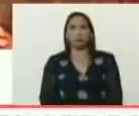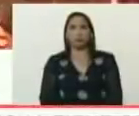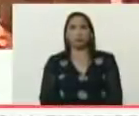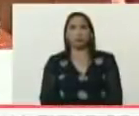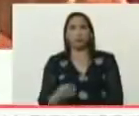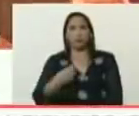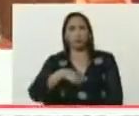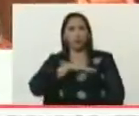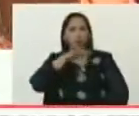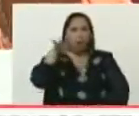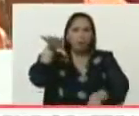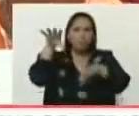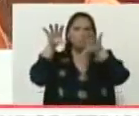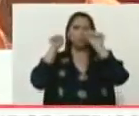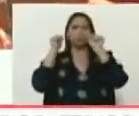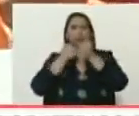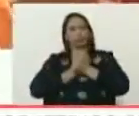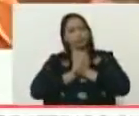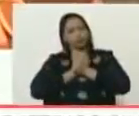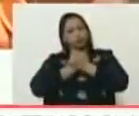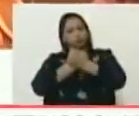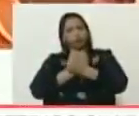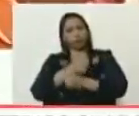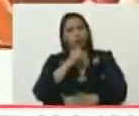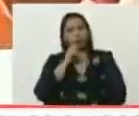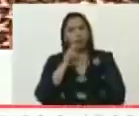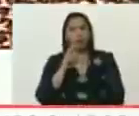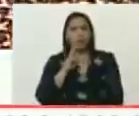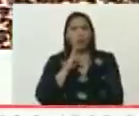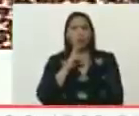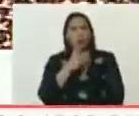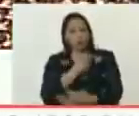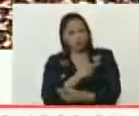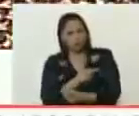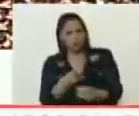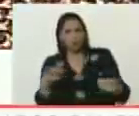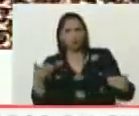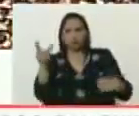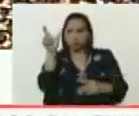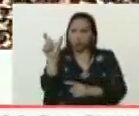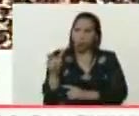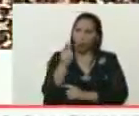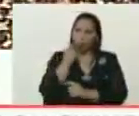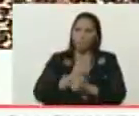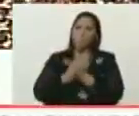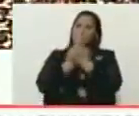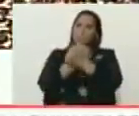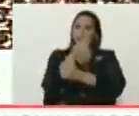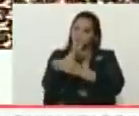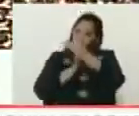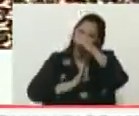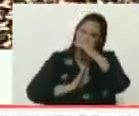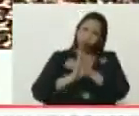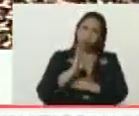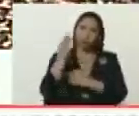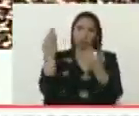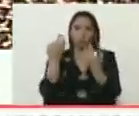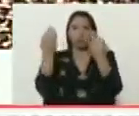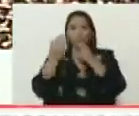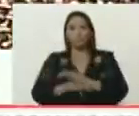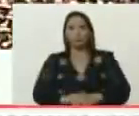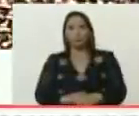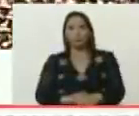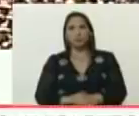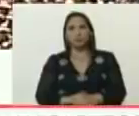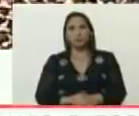Hemos aprendido a querer a Evo Morales por su dignidad, por su amor, por el humilde, por su